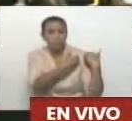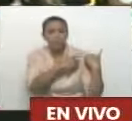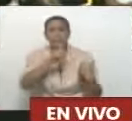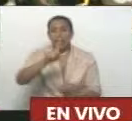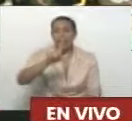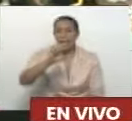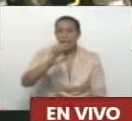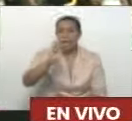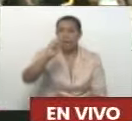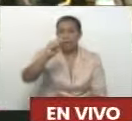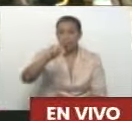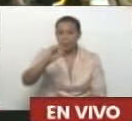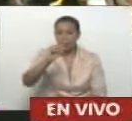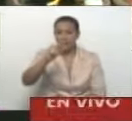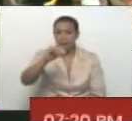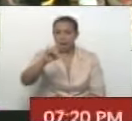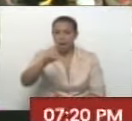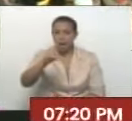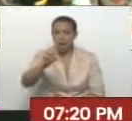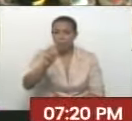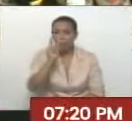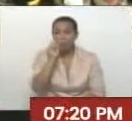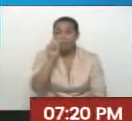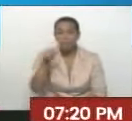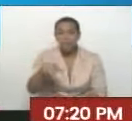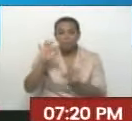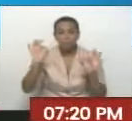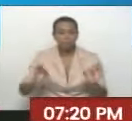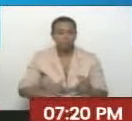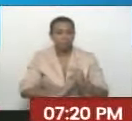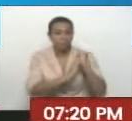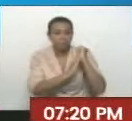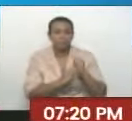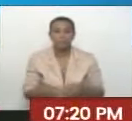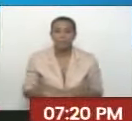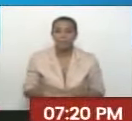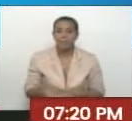Leonardo Montezuma, el